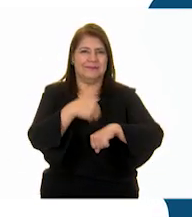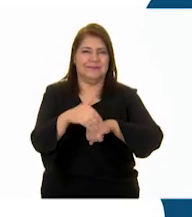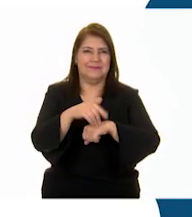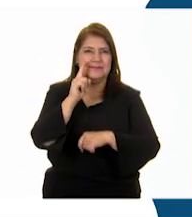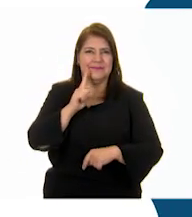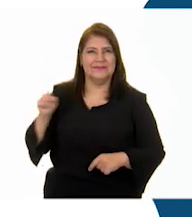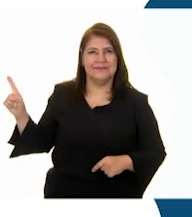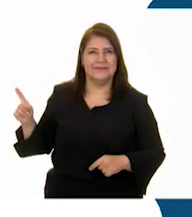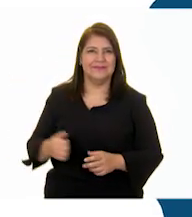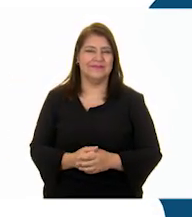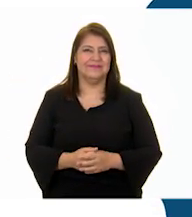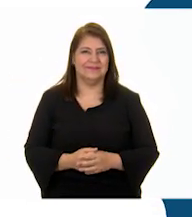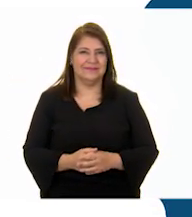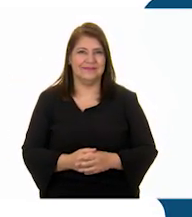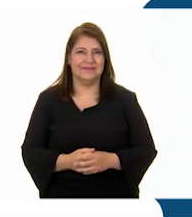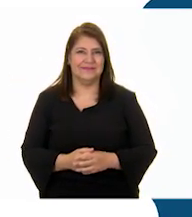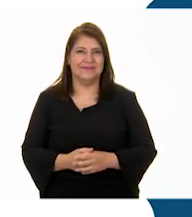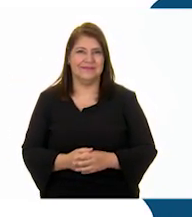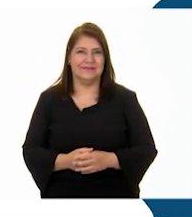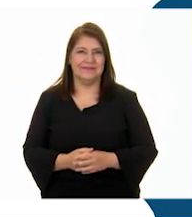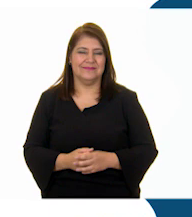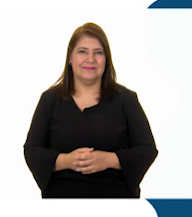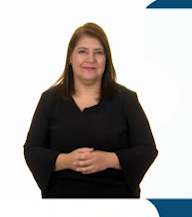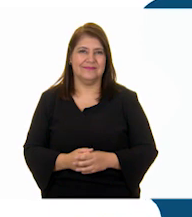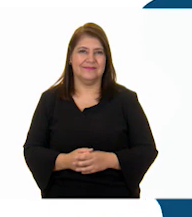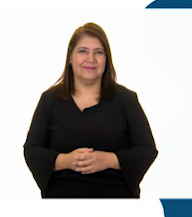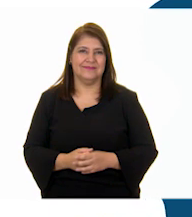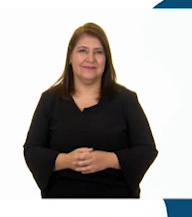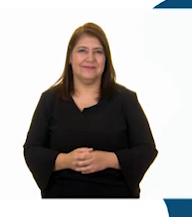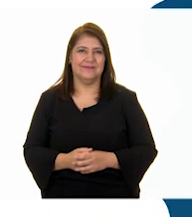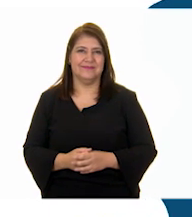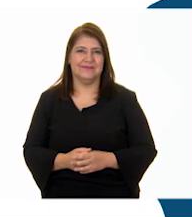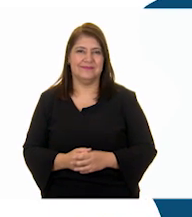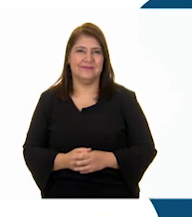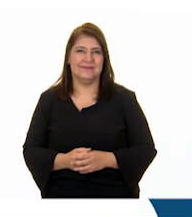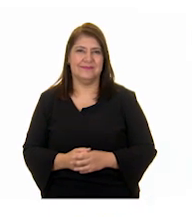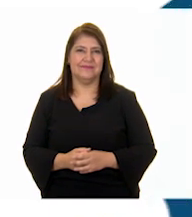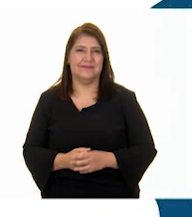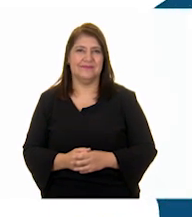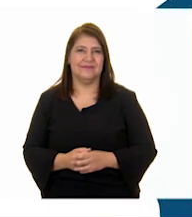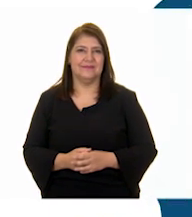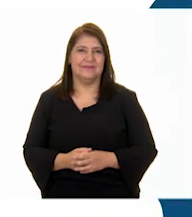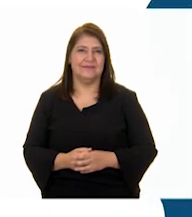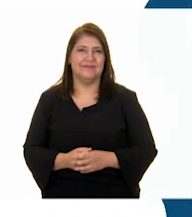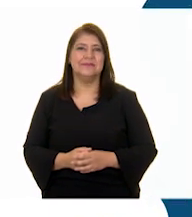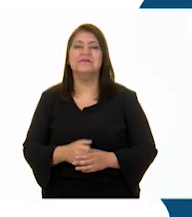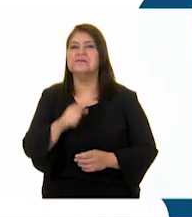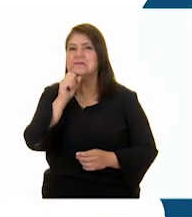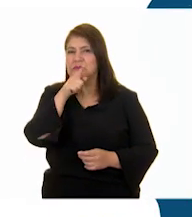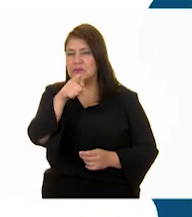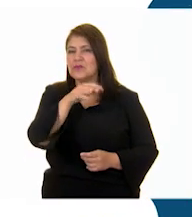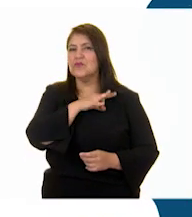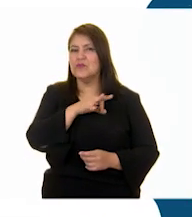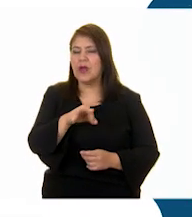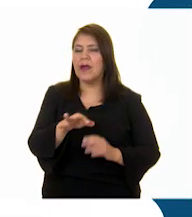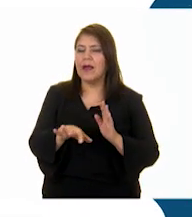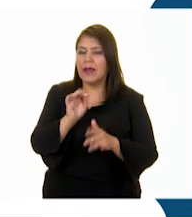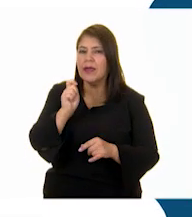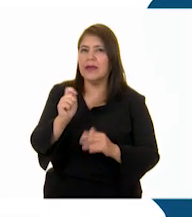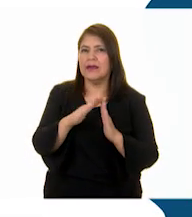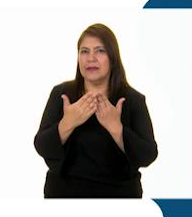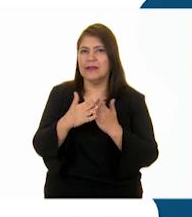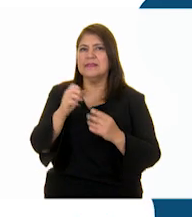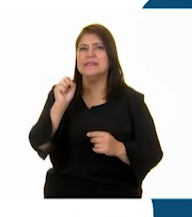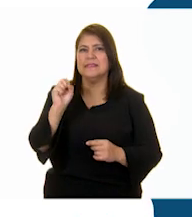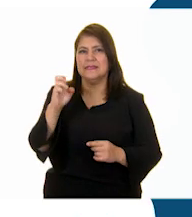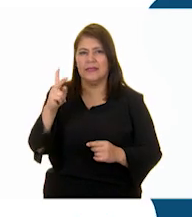55 41 72 04 13, con 100 líneas. También puedes encontrar los libros de texto